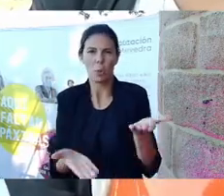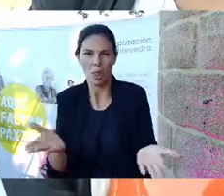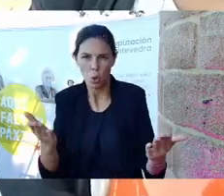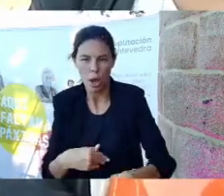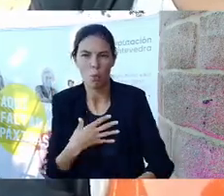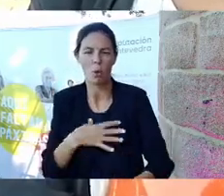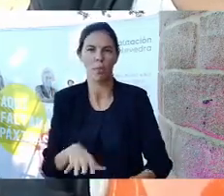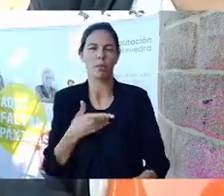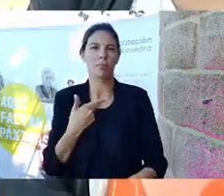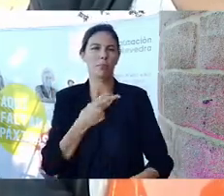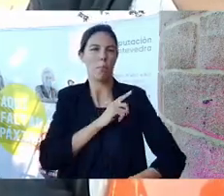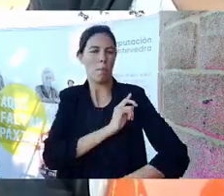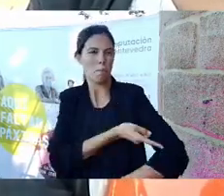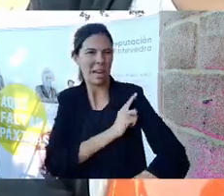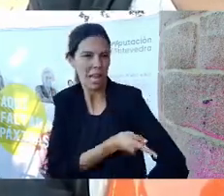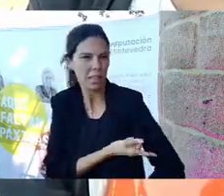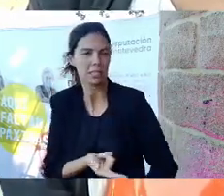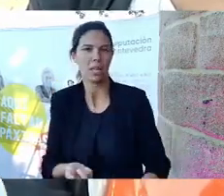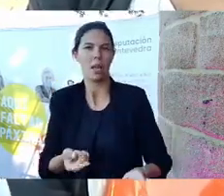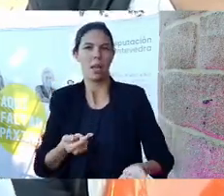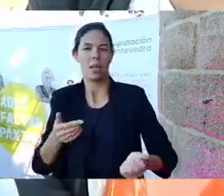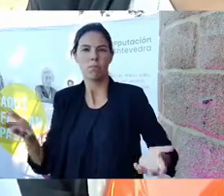decir resiliente, valiente,